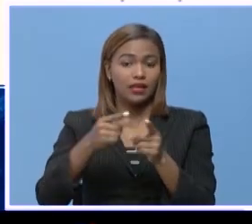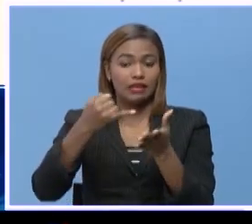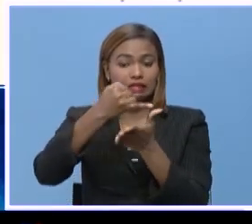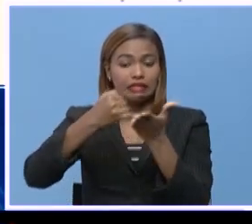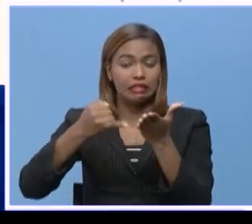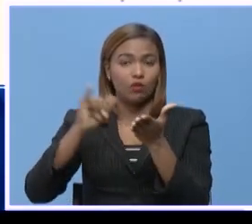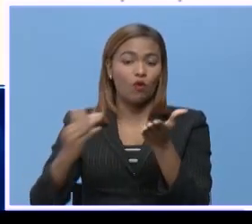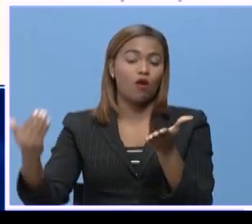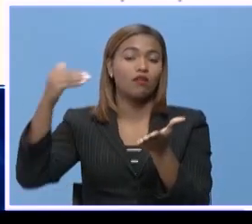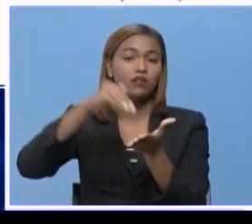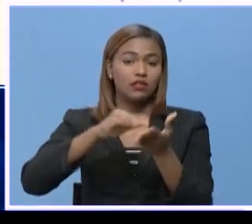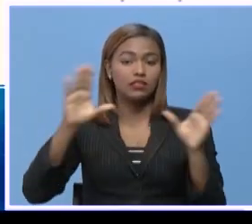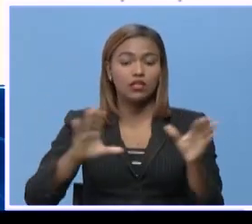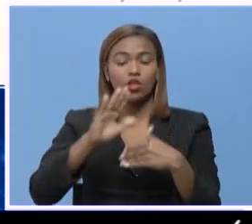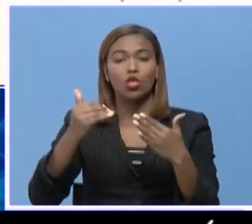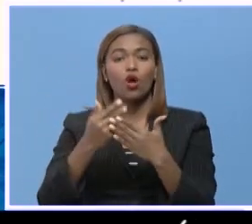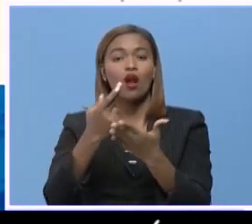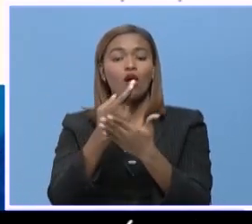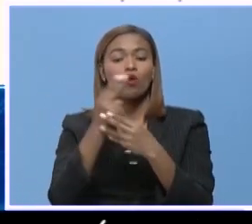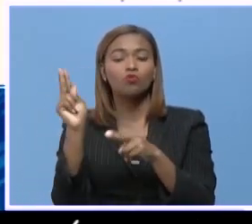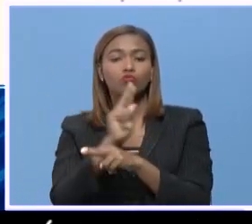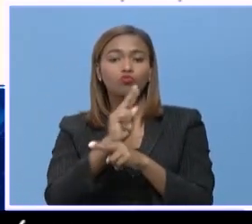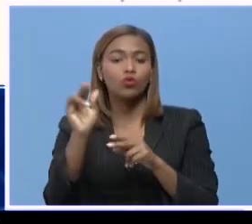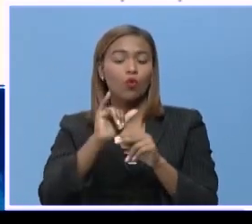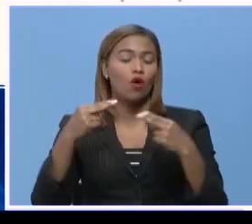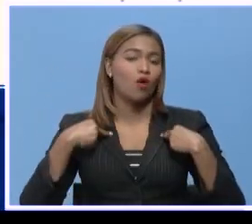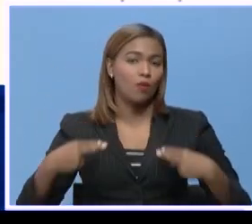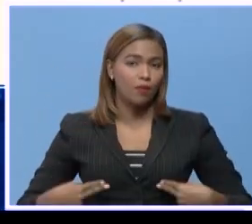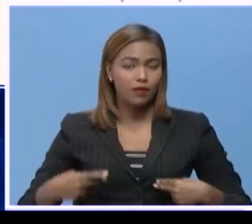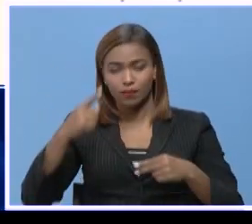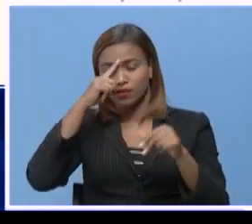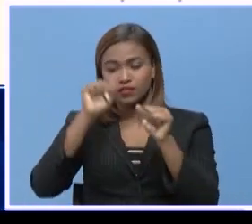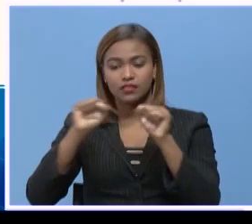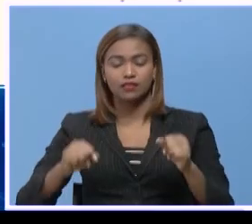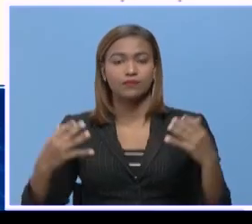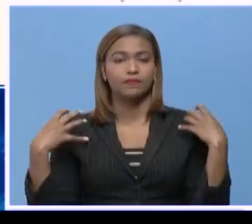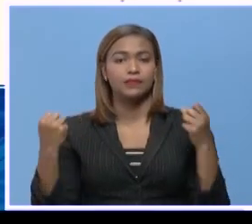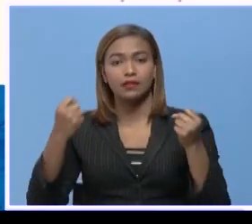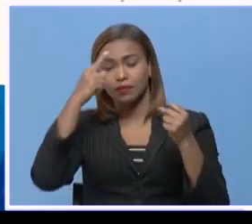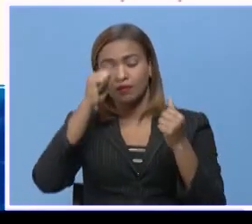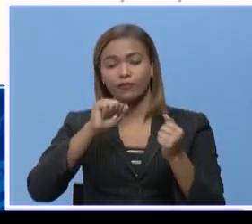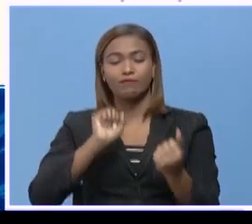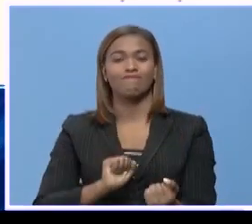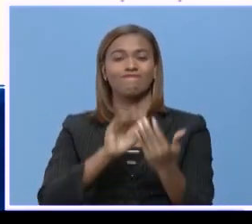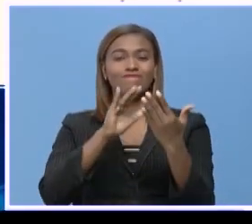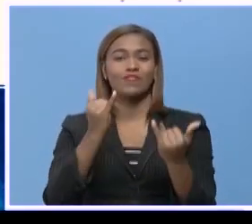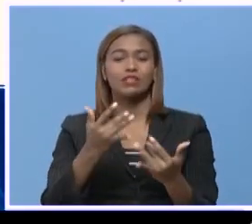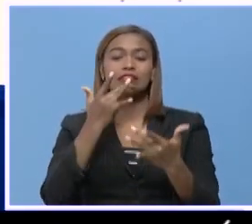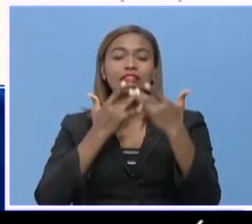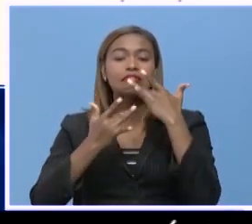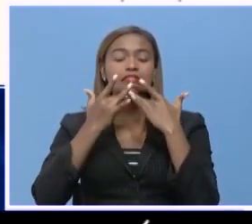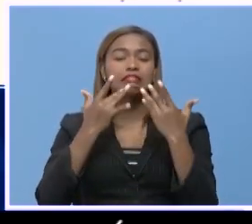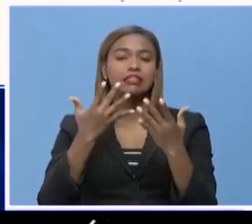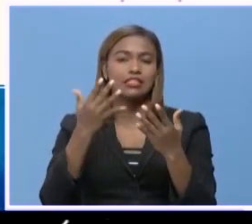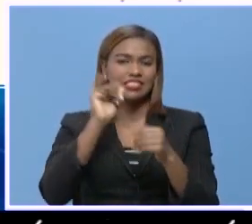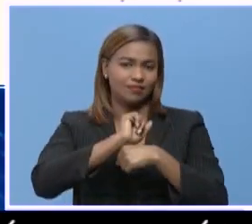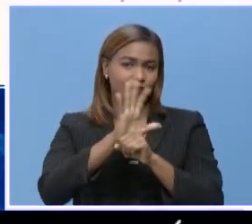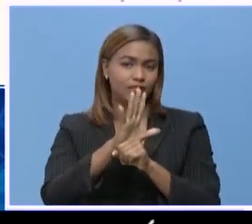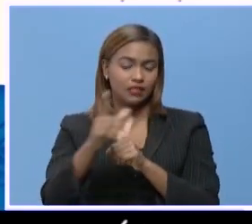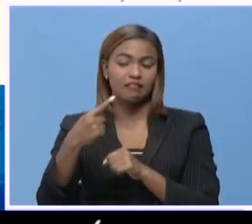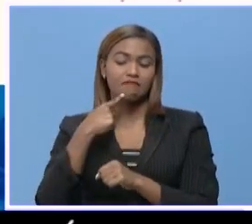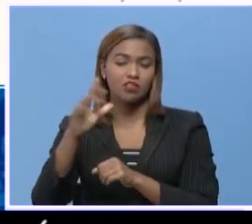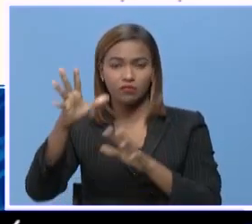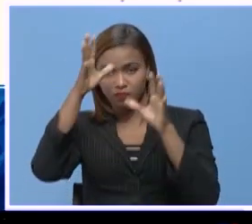y reorganizar los recursos materiales y humanos del sistema sanitario para hacer frente a la crítica situación de la pandemia, dijo